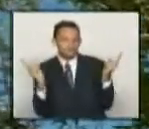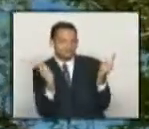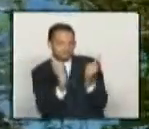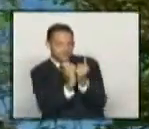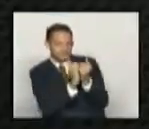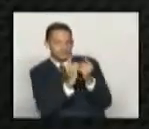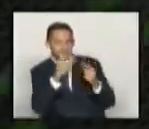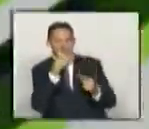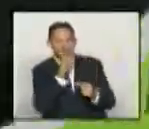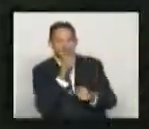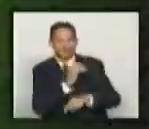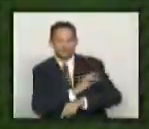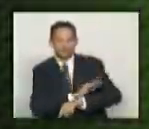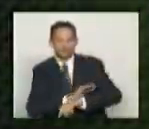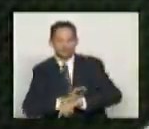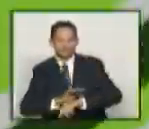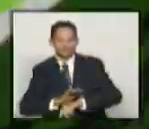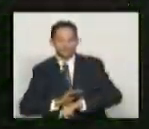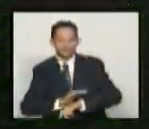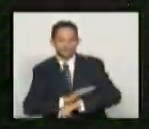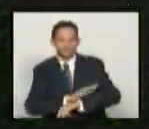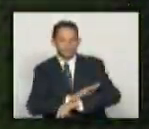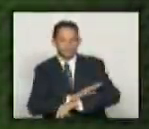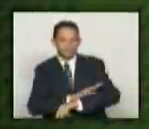vida por ti.